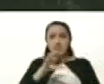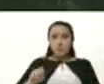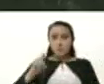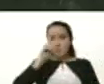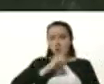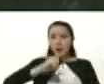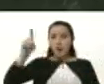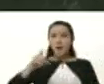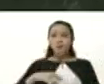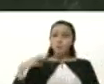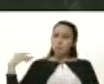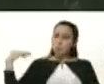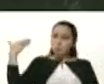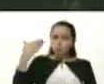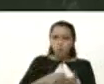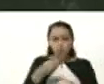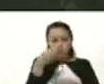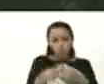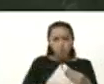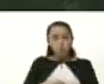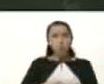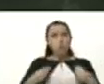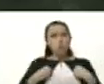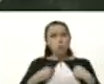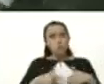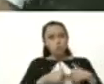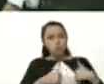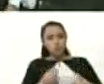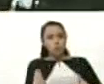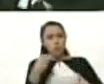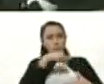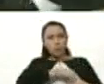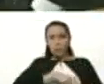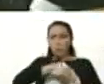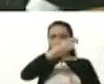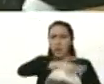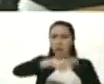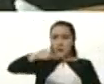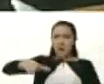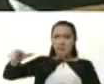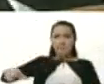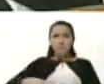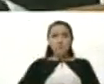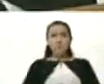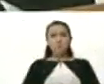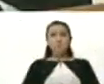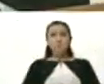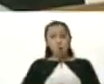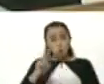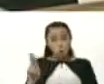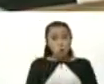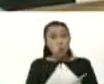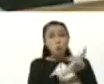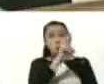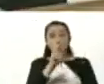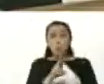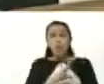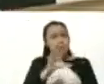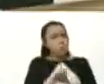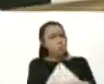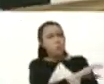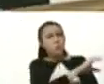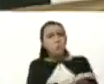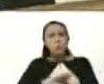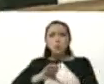Serenata Guayanesa ha sabido mantenerse viva en el corazón del país, que además, utilizando la música,